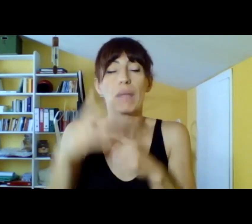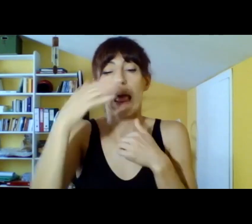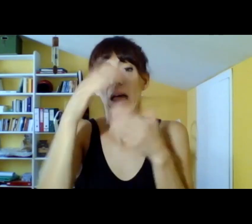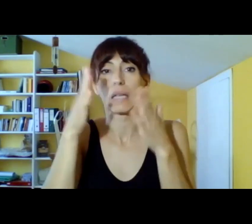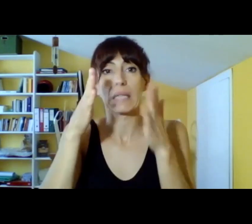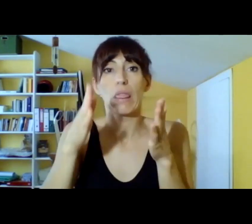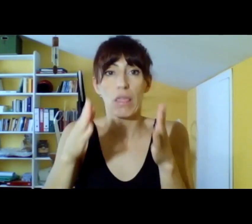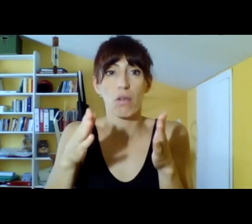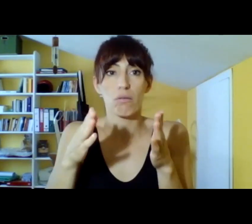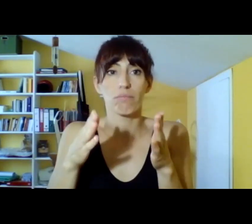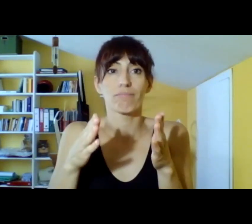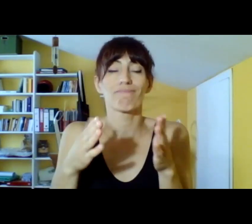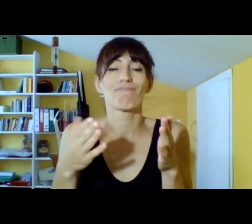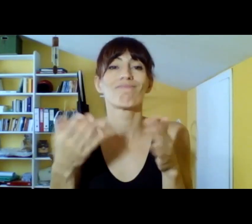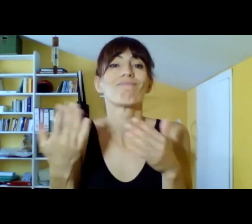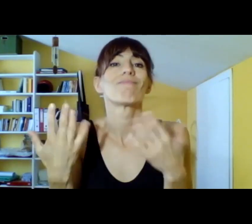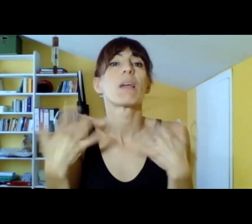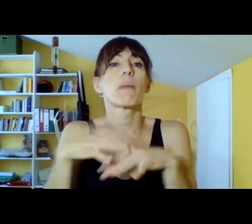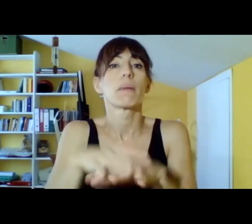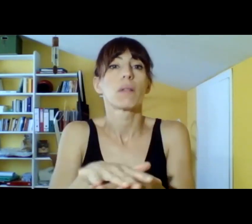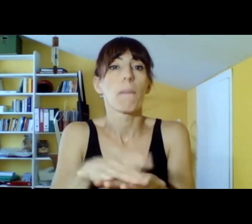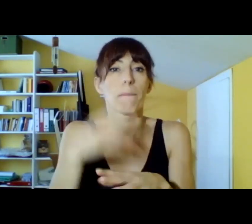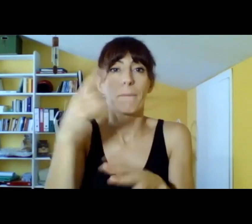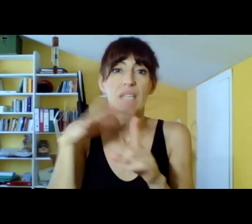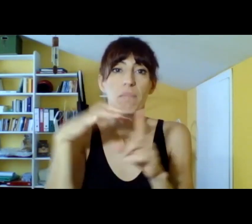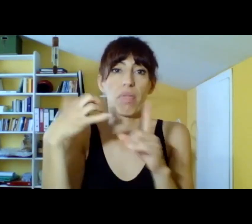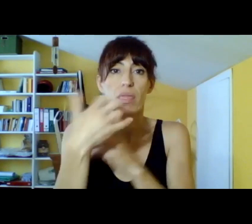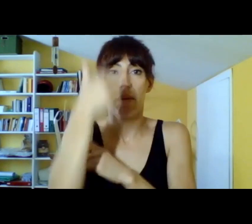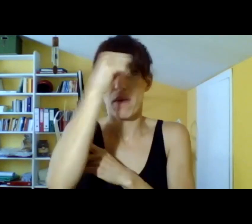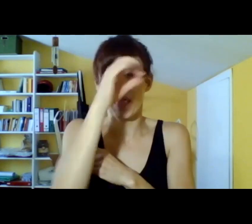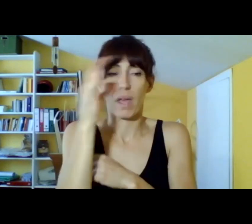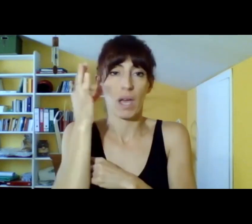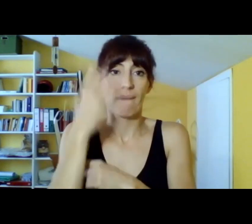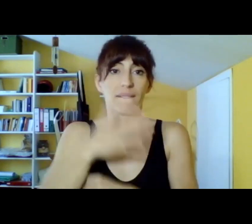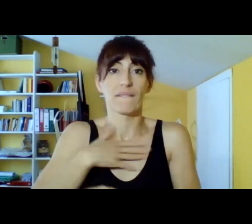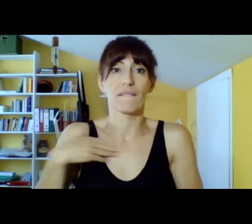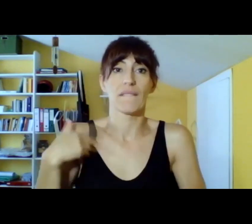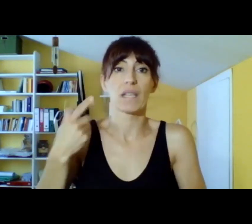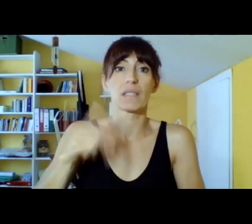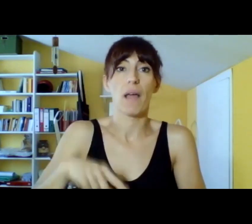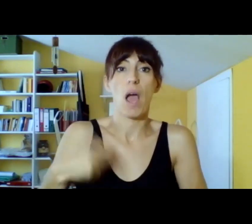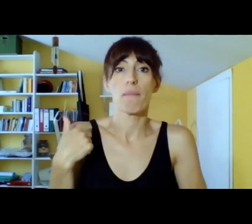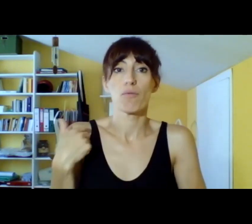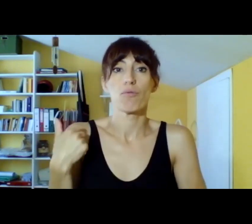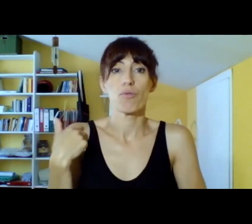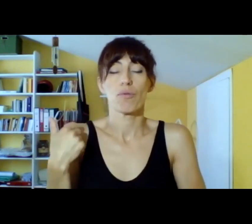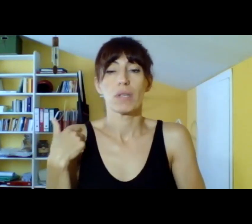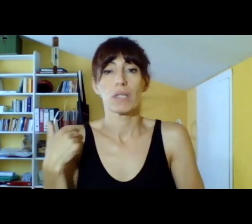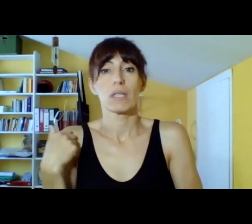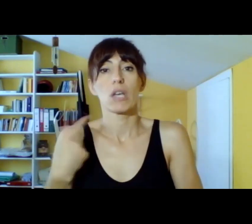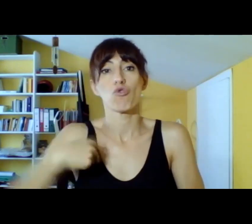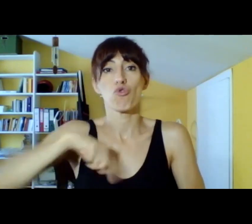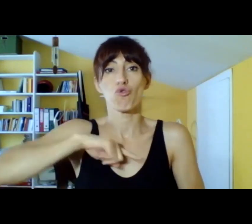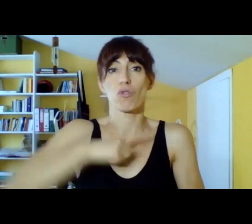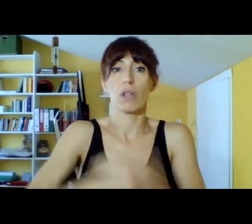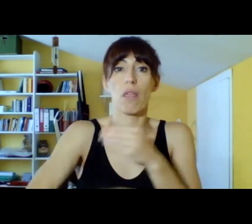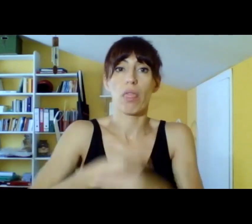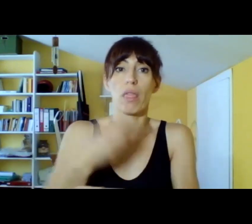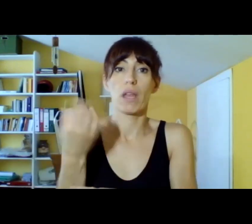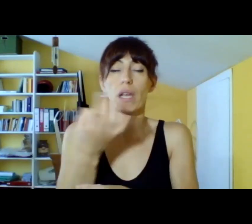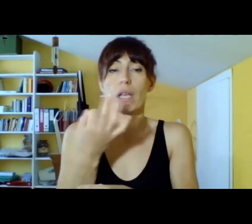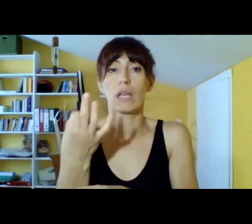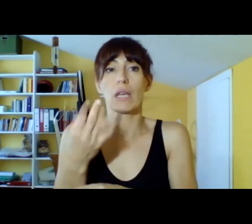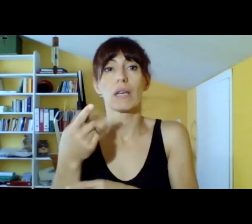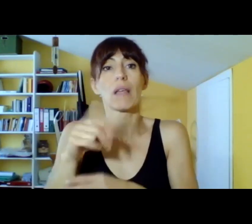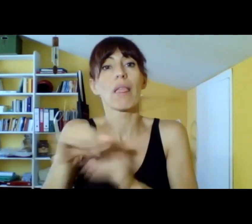la implementación de la perspectiva de género. Queremos aprovechar para hacer nosotras también una aproximación